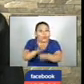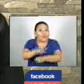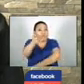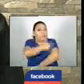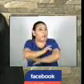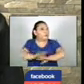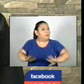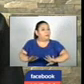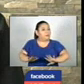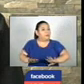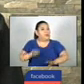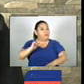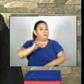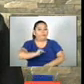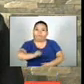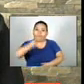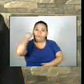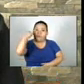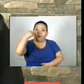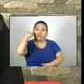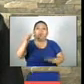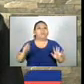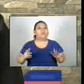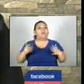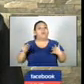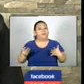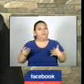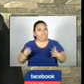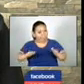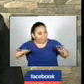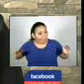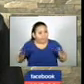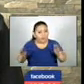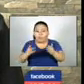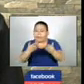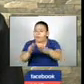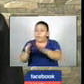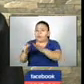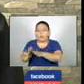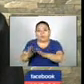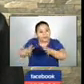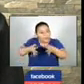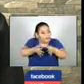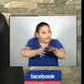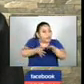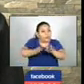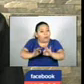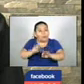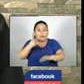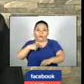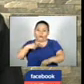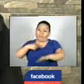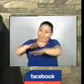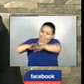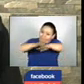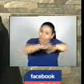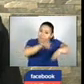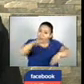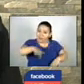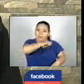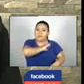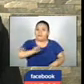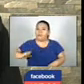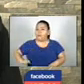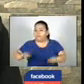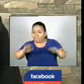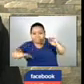una importantísima parte que debe ser estimulada de todas las maneras posibles, ¿verdad? Hago un llamado a la población de Salvador